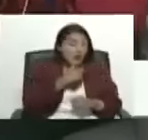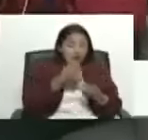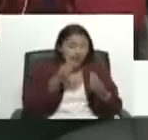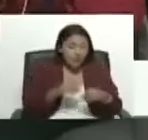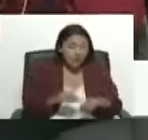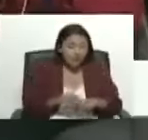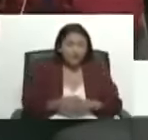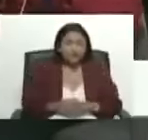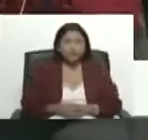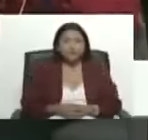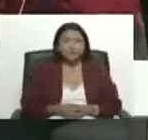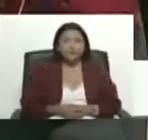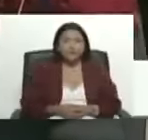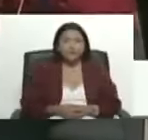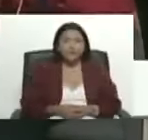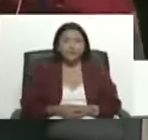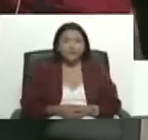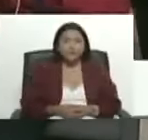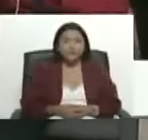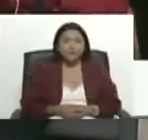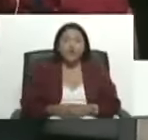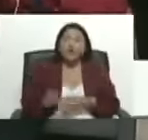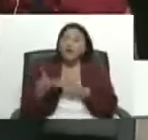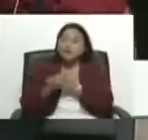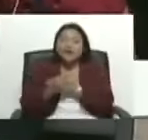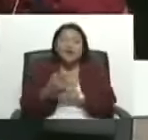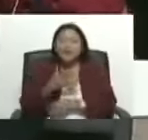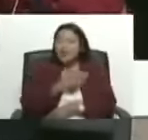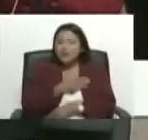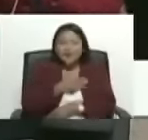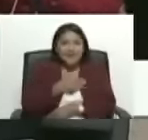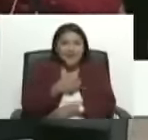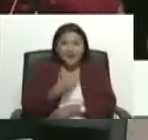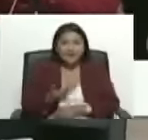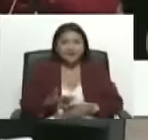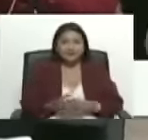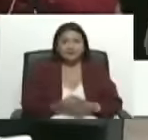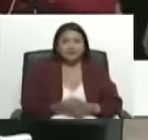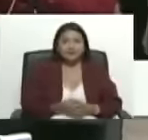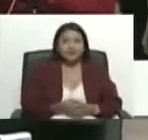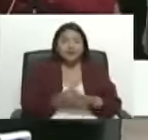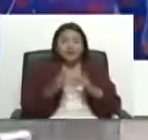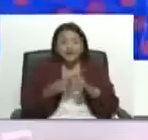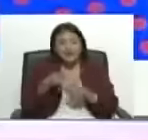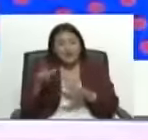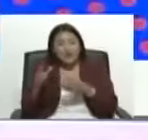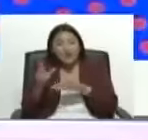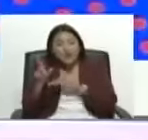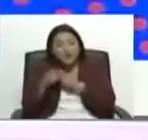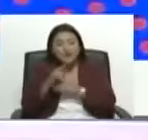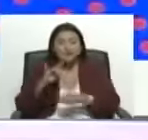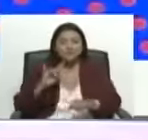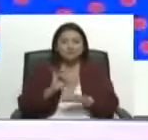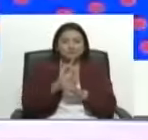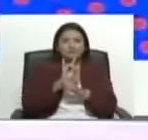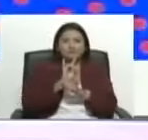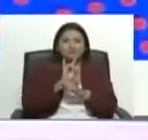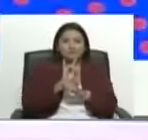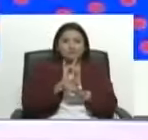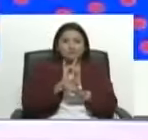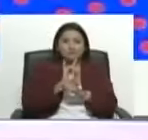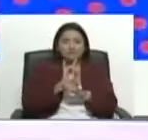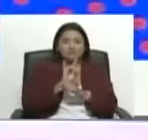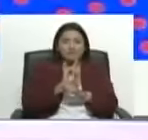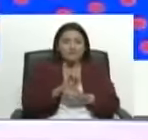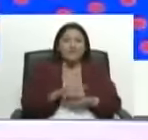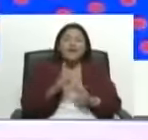Repito, entre otras cosas, Guyana tampoco lo quiso y por eso es que no estaba. Y por eso es que haber ido